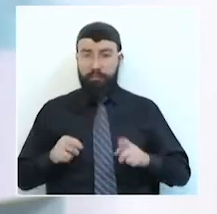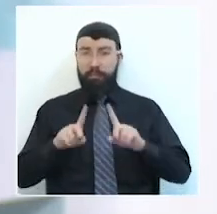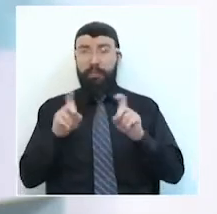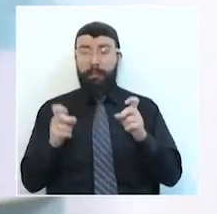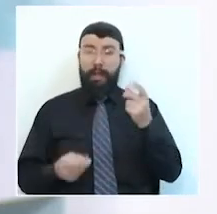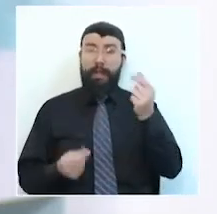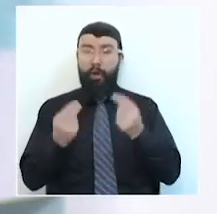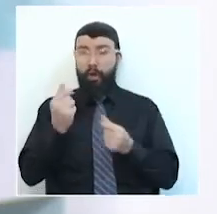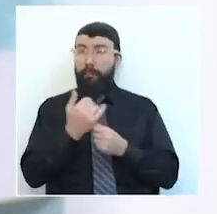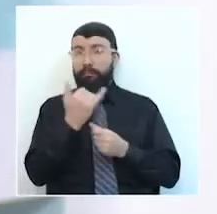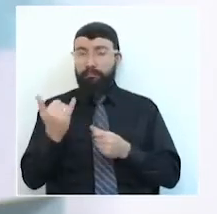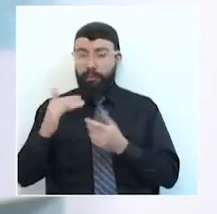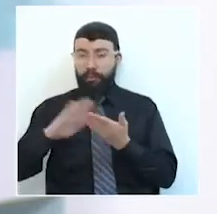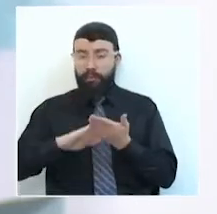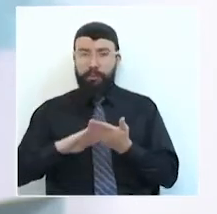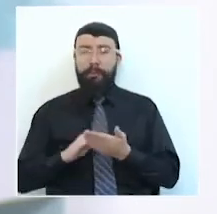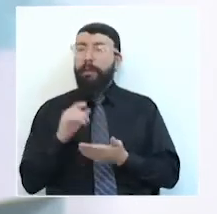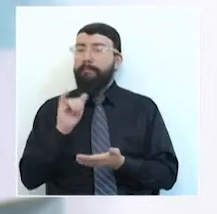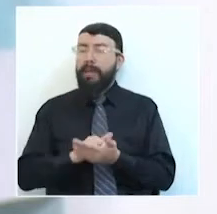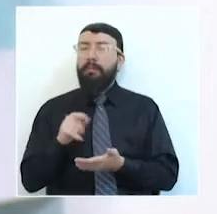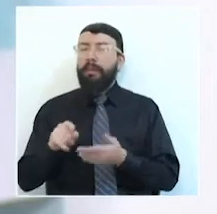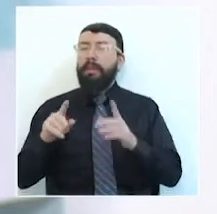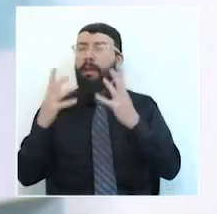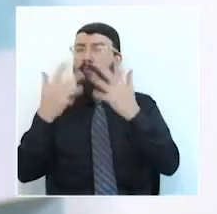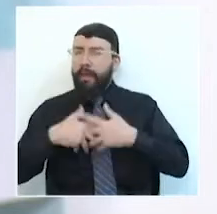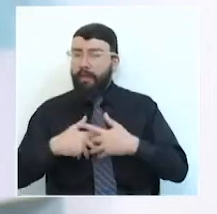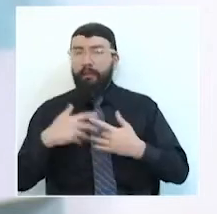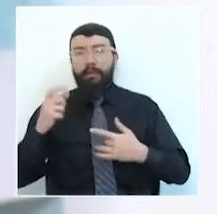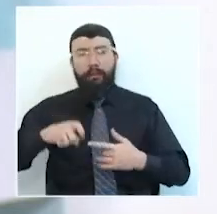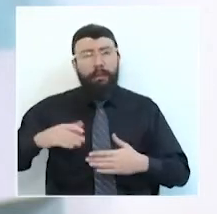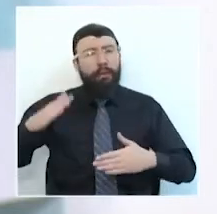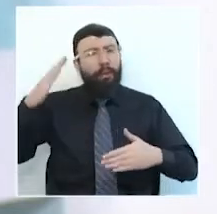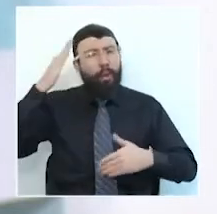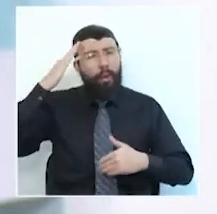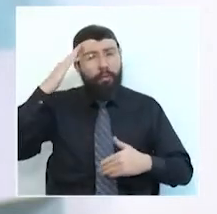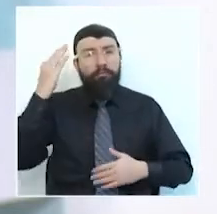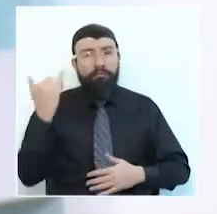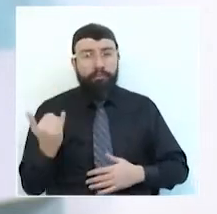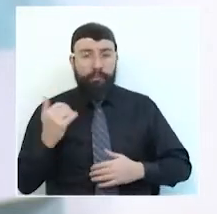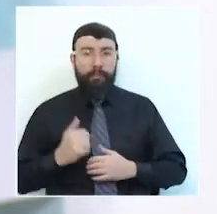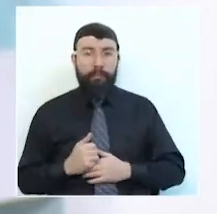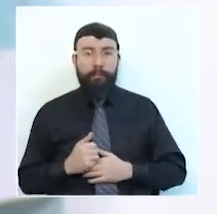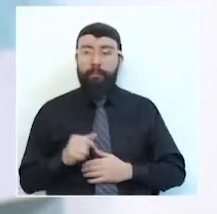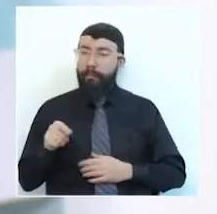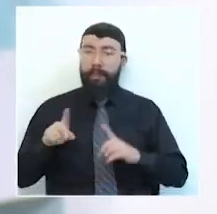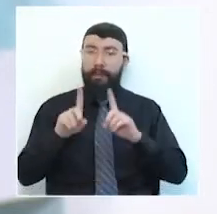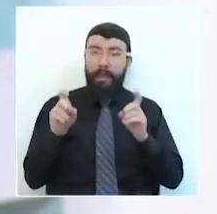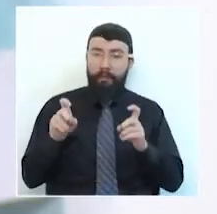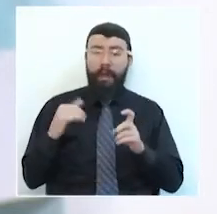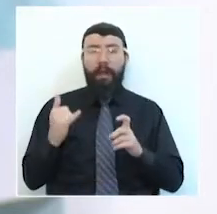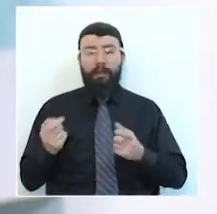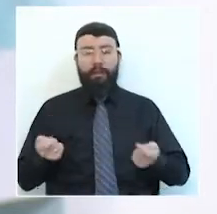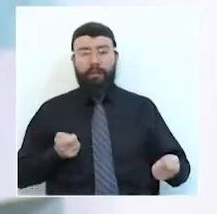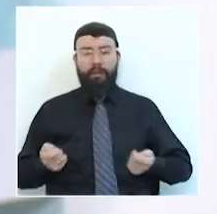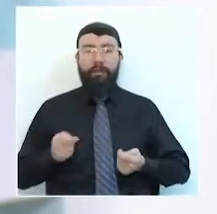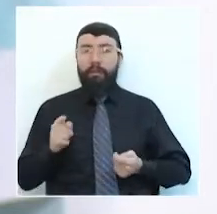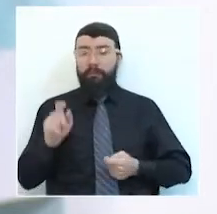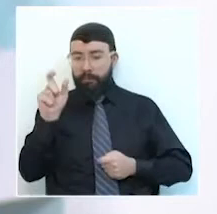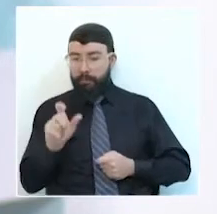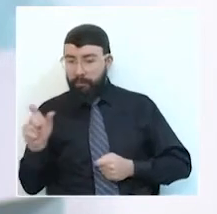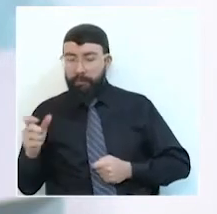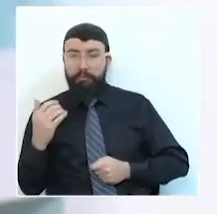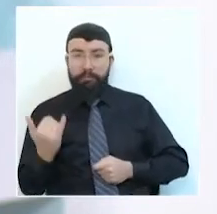y por eso las empresas tienen que tomar consciencia de ello entonces hablamos de sostenibilidad del ser humano y